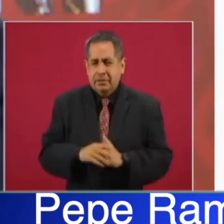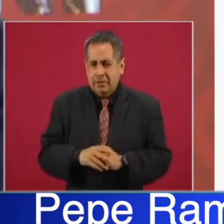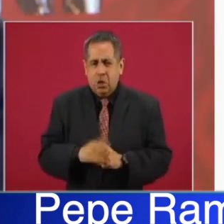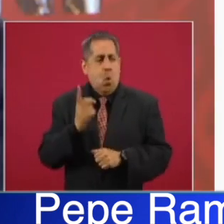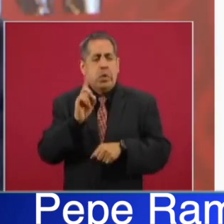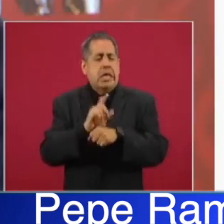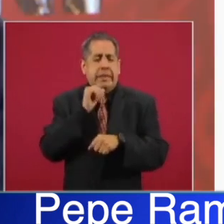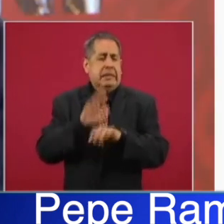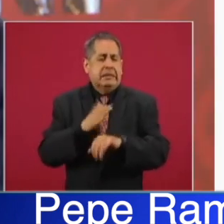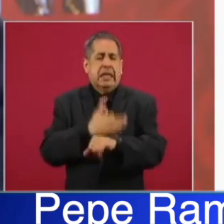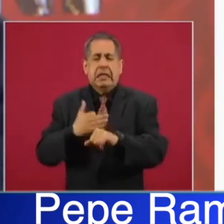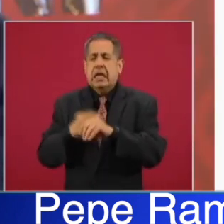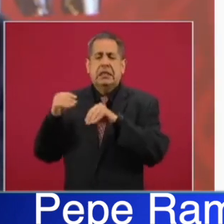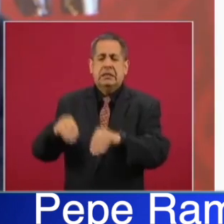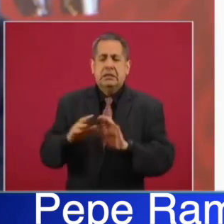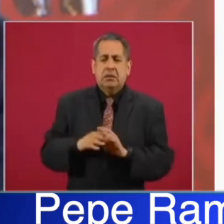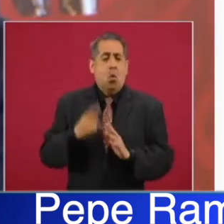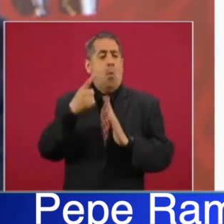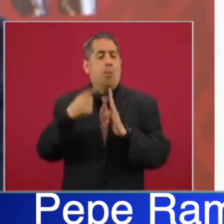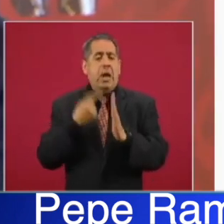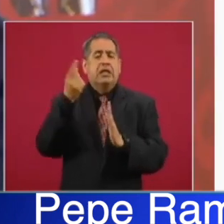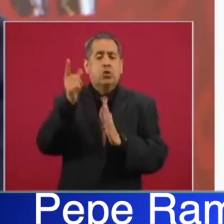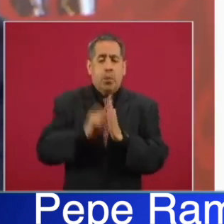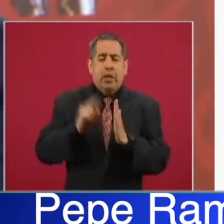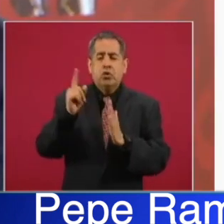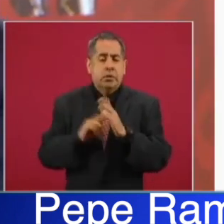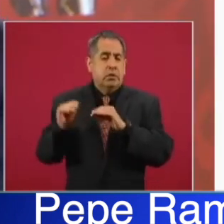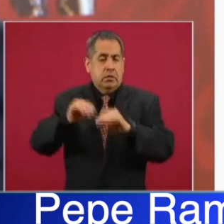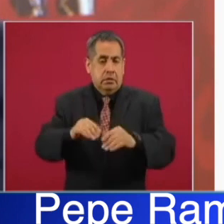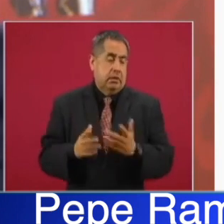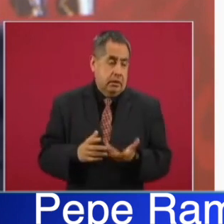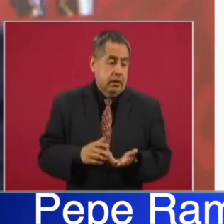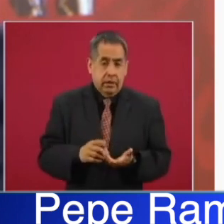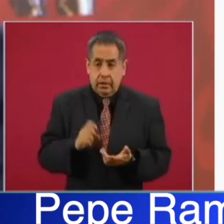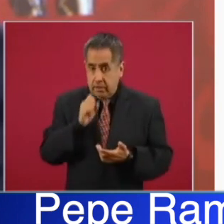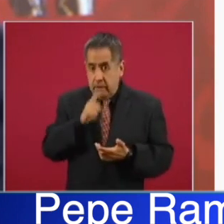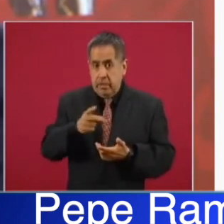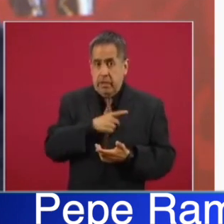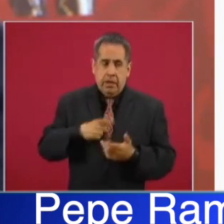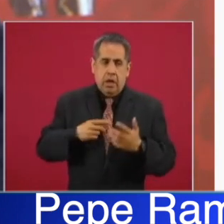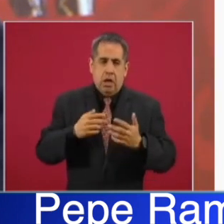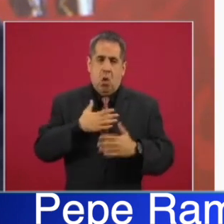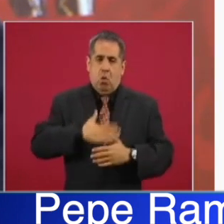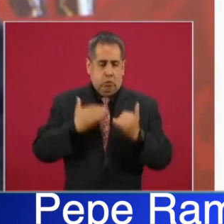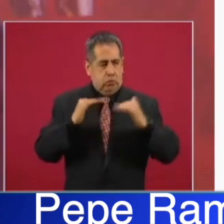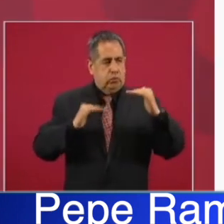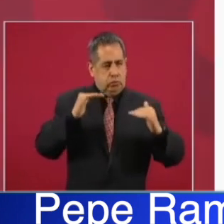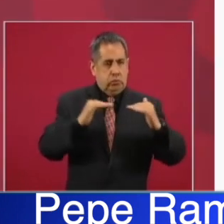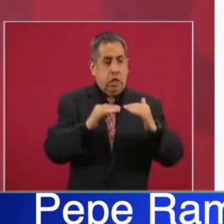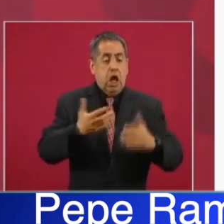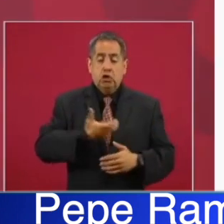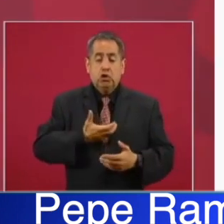una tarde nada más, una tarde cada mes, porque también hay que compartir, tiene que haber equidad. El Zócalo